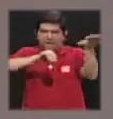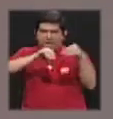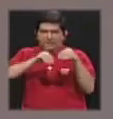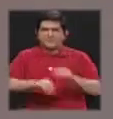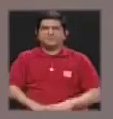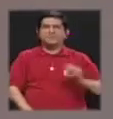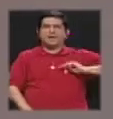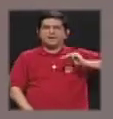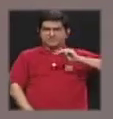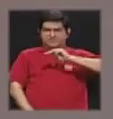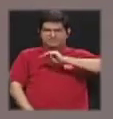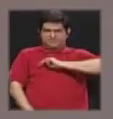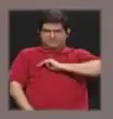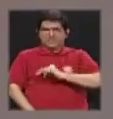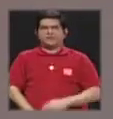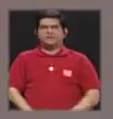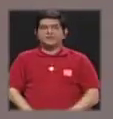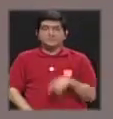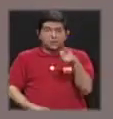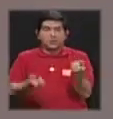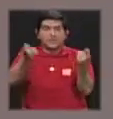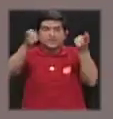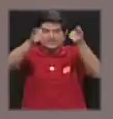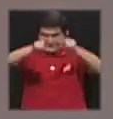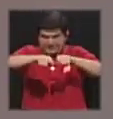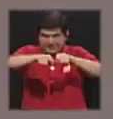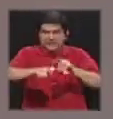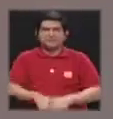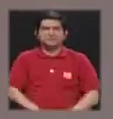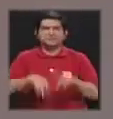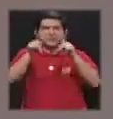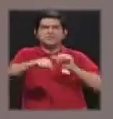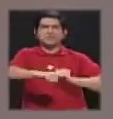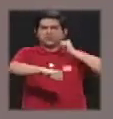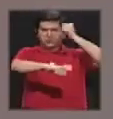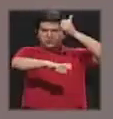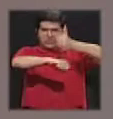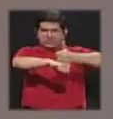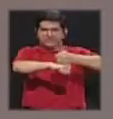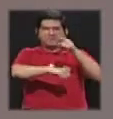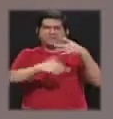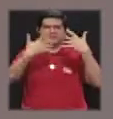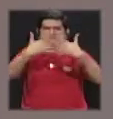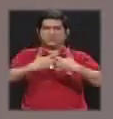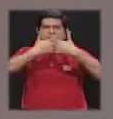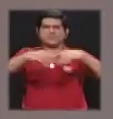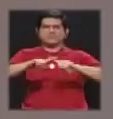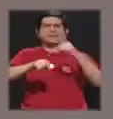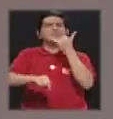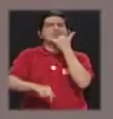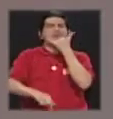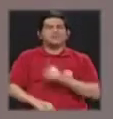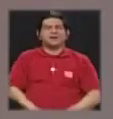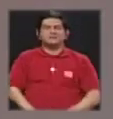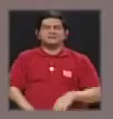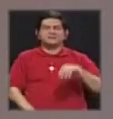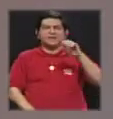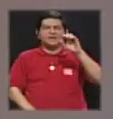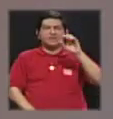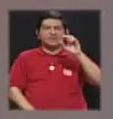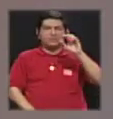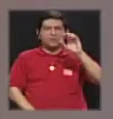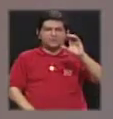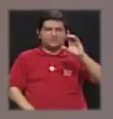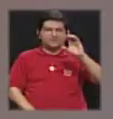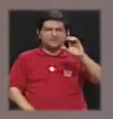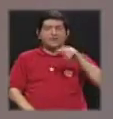es el ministro, se señala que es el ministro quien nos impone esa empresa. Pero ¿qué pasa con CHEC? CHEC es una